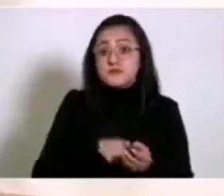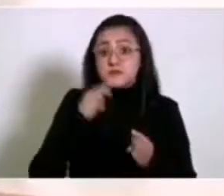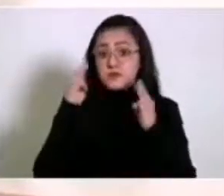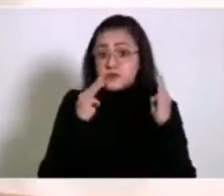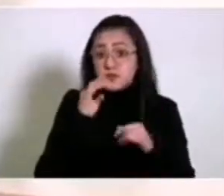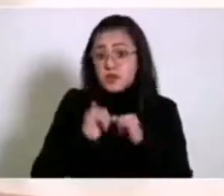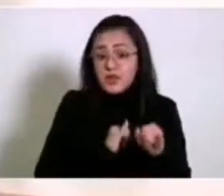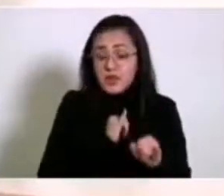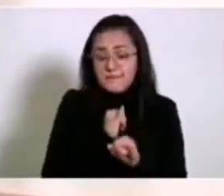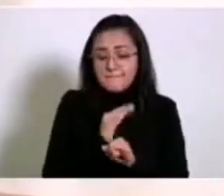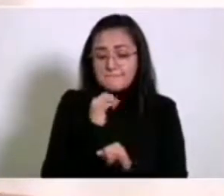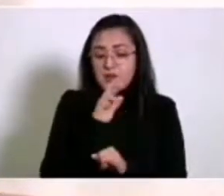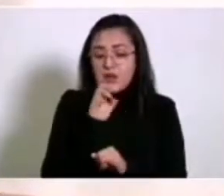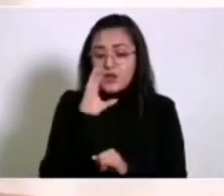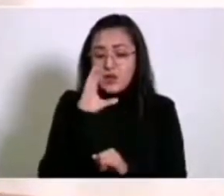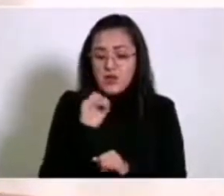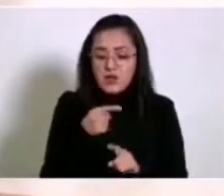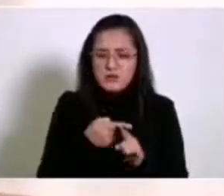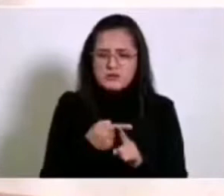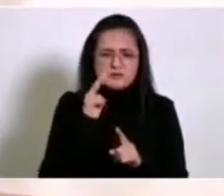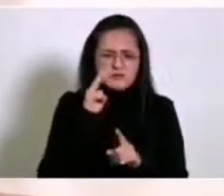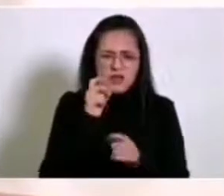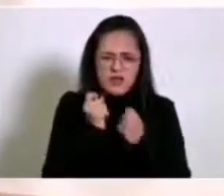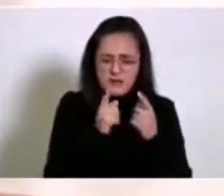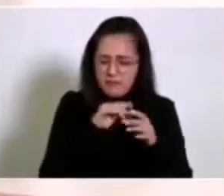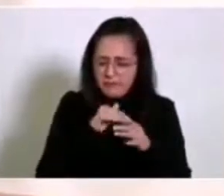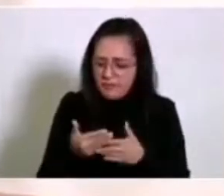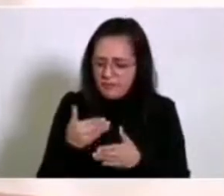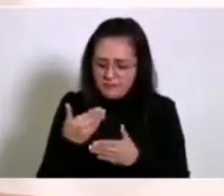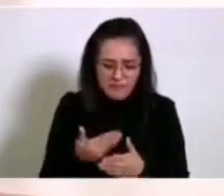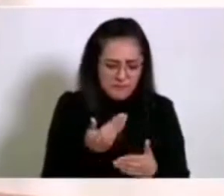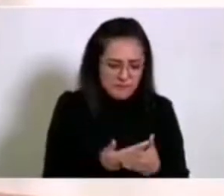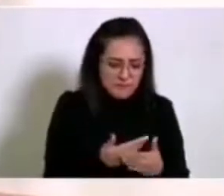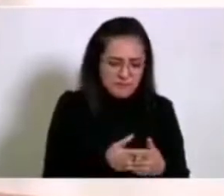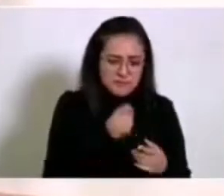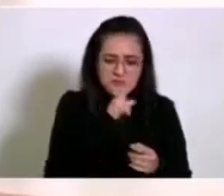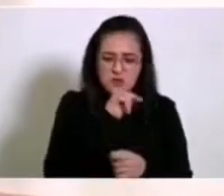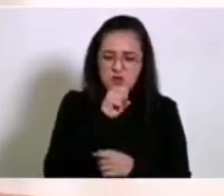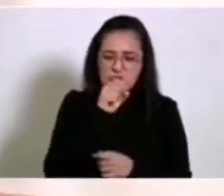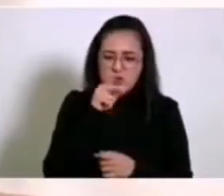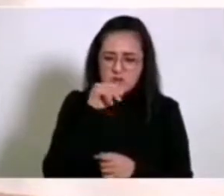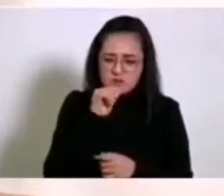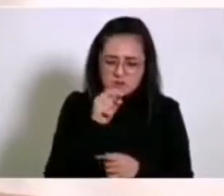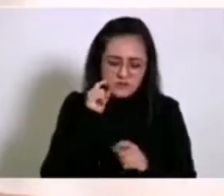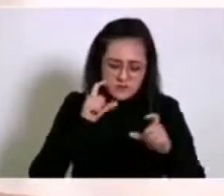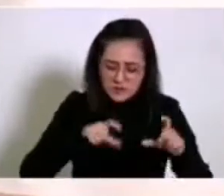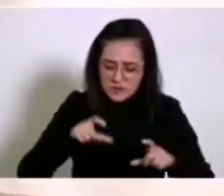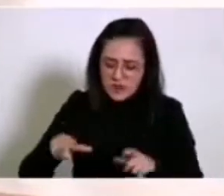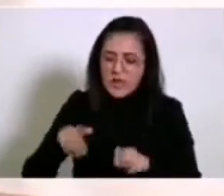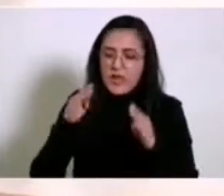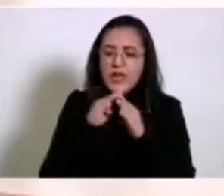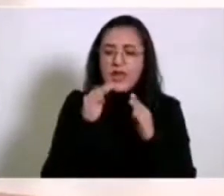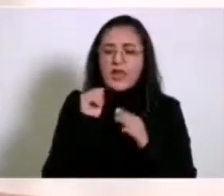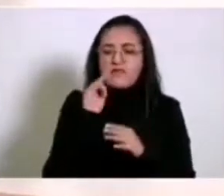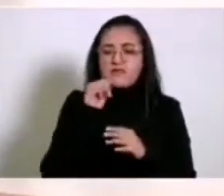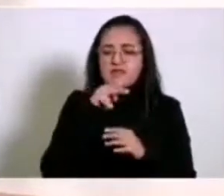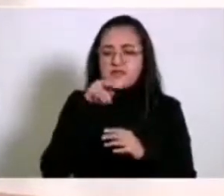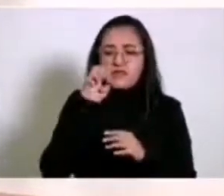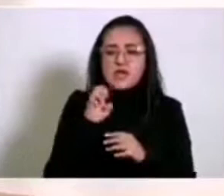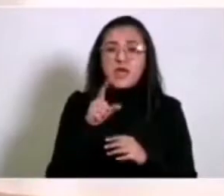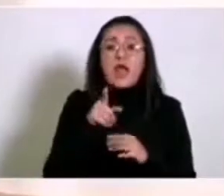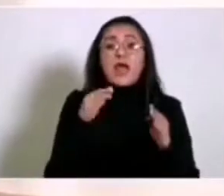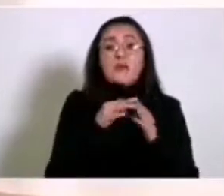internacional de barroca se localizaron piezas en el piso algunas de las colecciones del nuncio josé luis bello y gonzález casa del alfeñique san pedro museo de arte